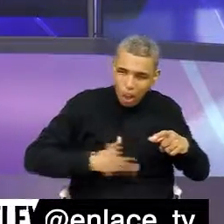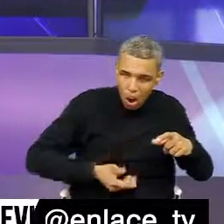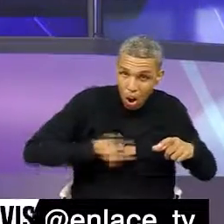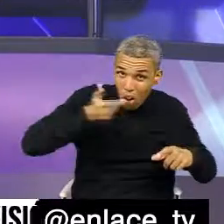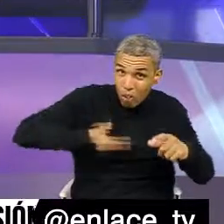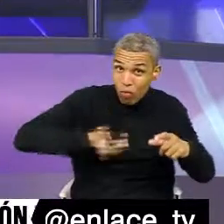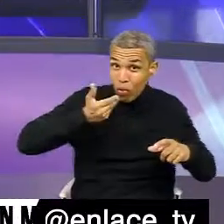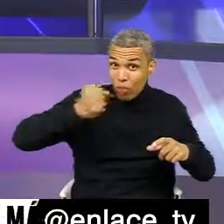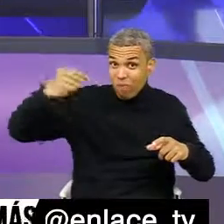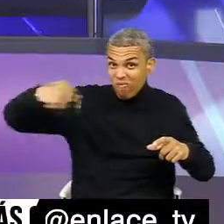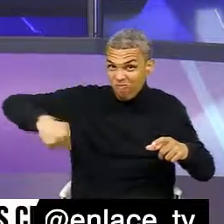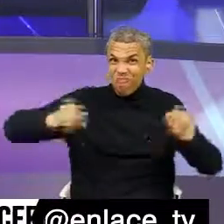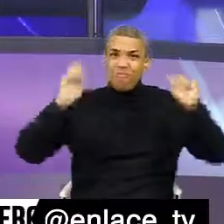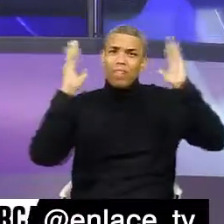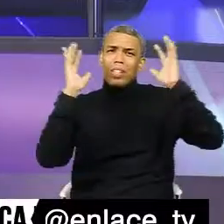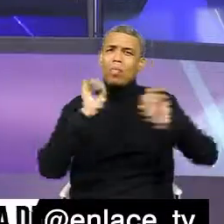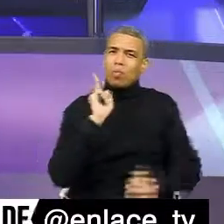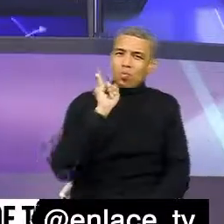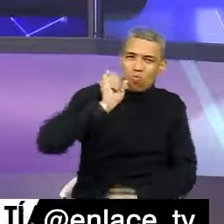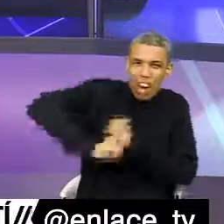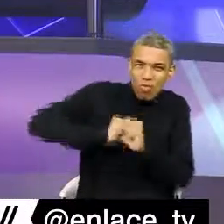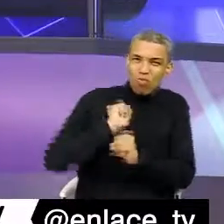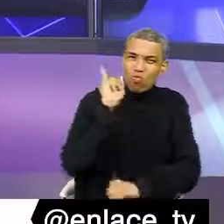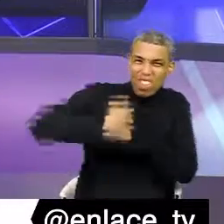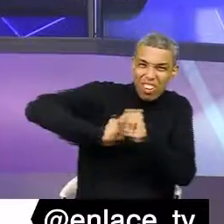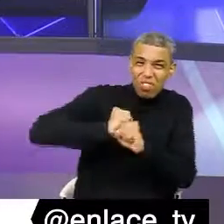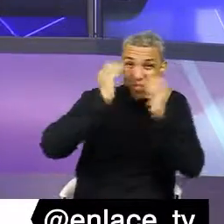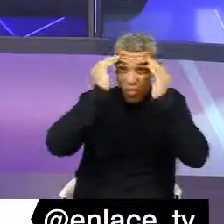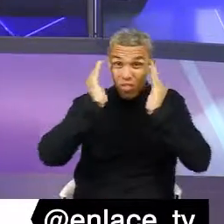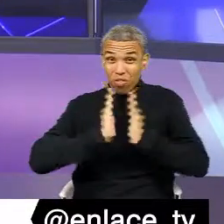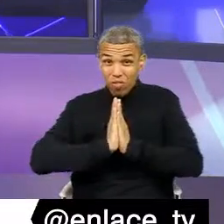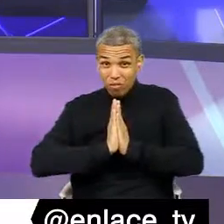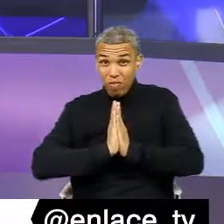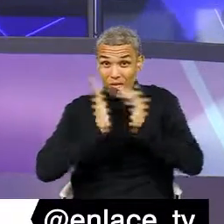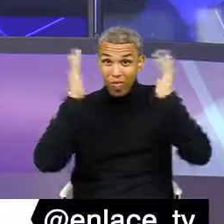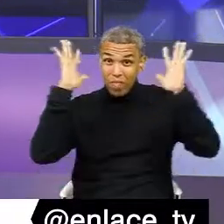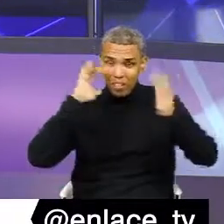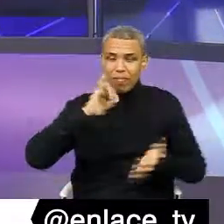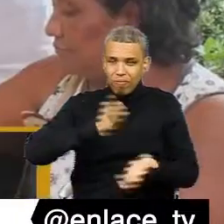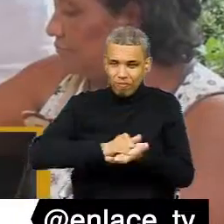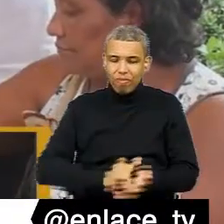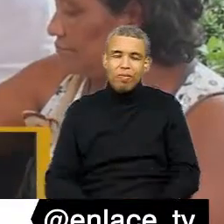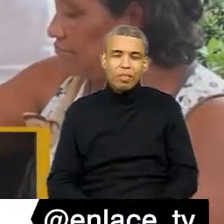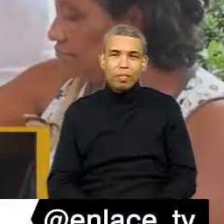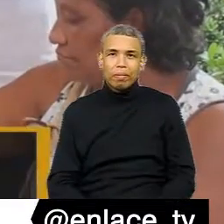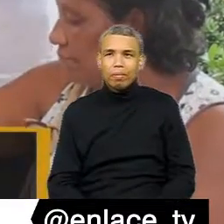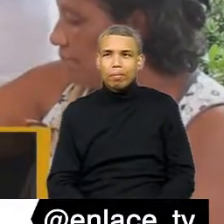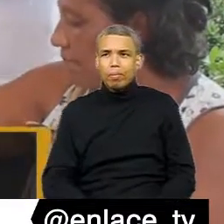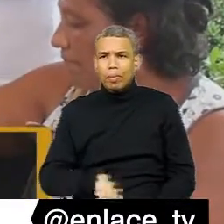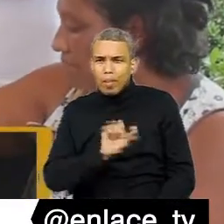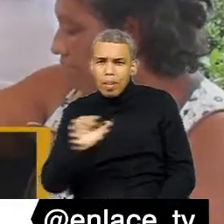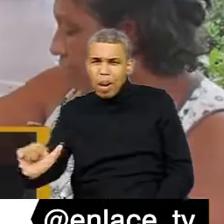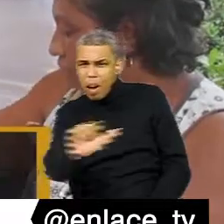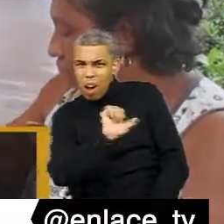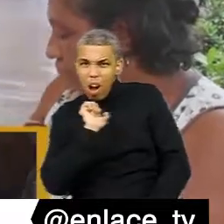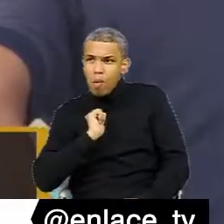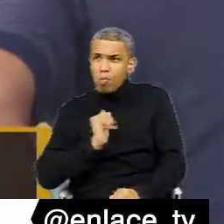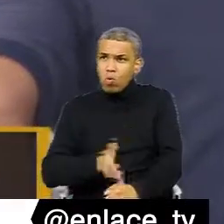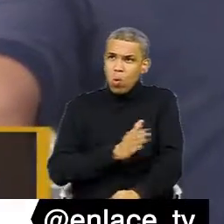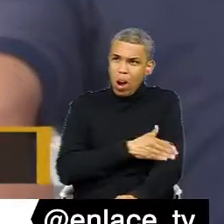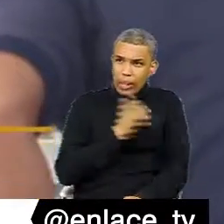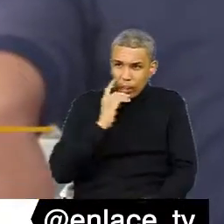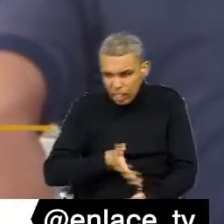un concurso que es muy tradicional en esta celebración del Día de la Virgen del Carmen. Las mujeres le madrugaron a la realización de los